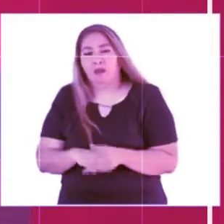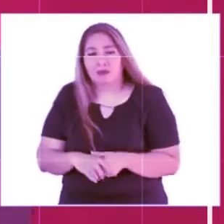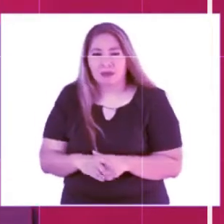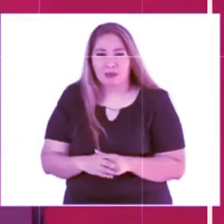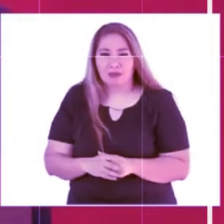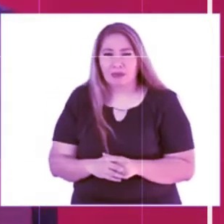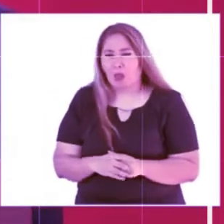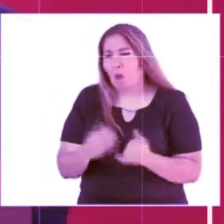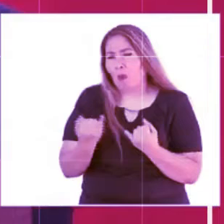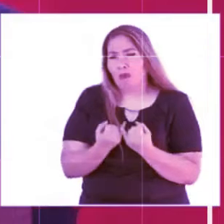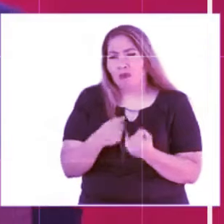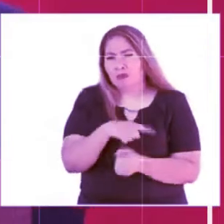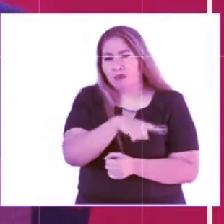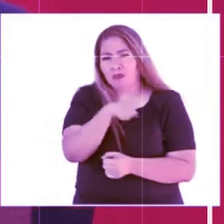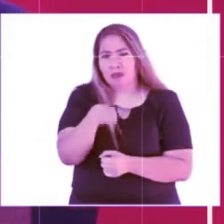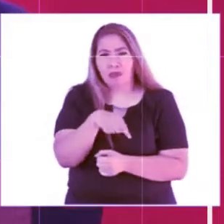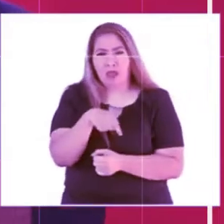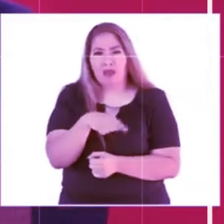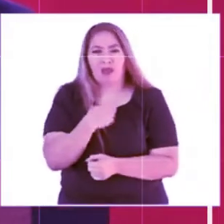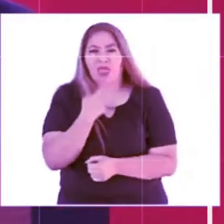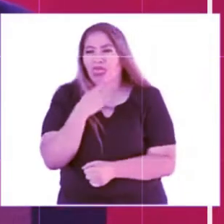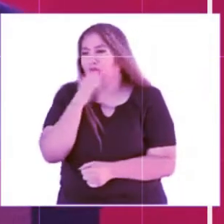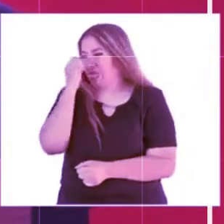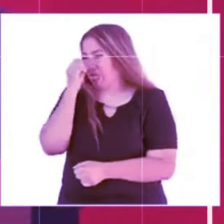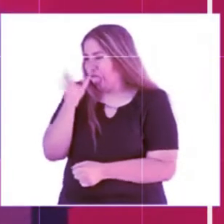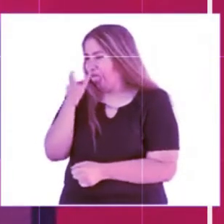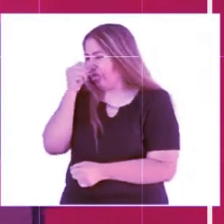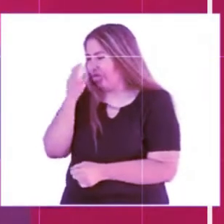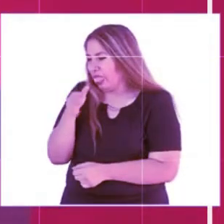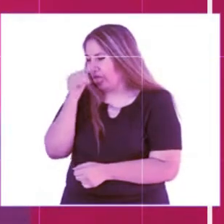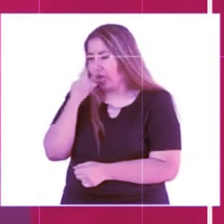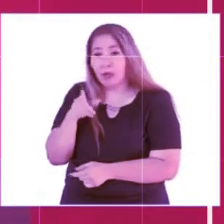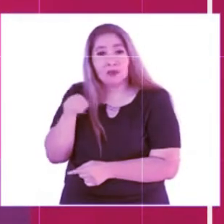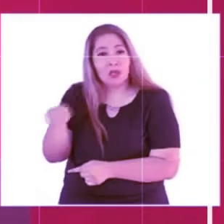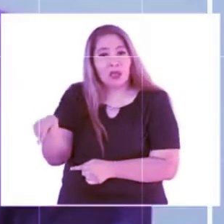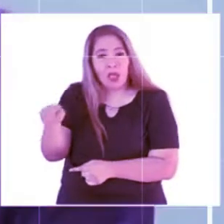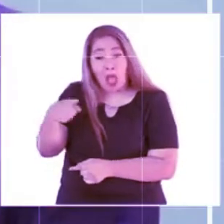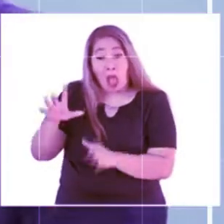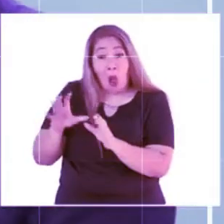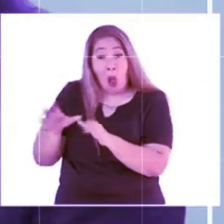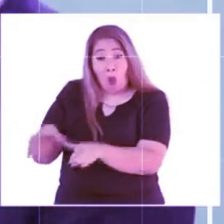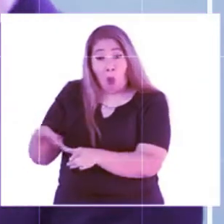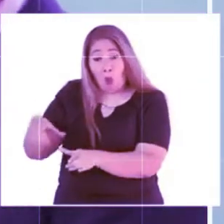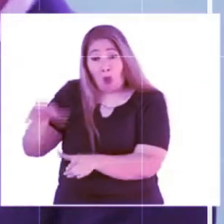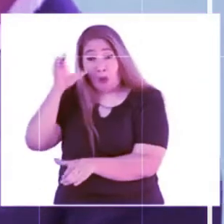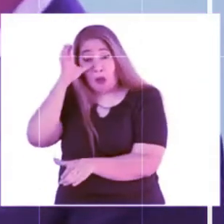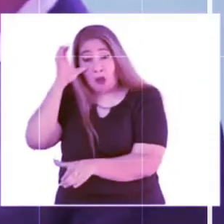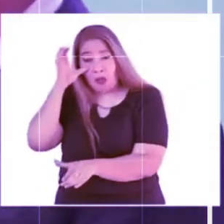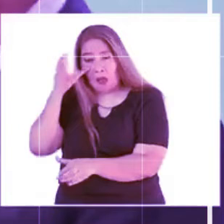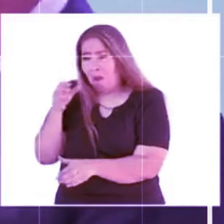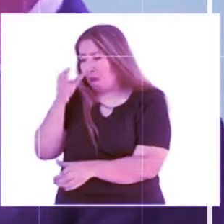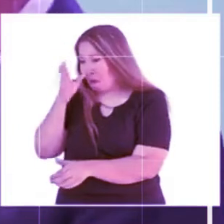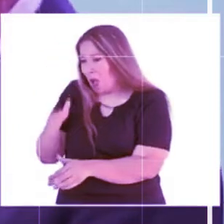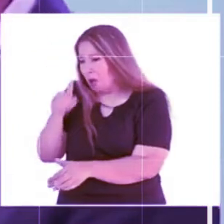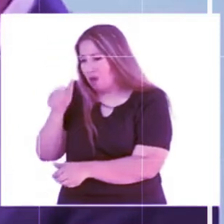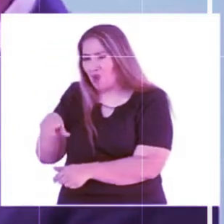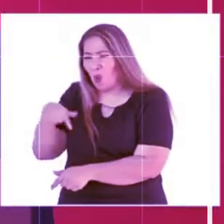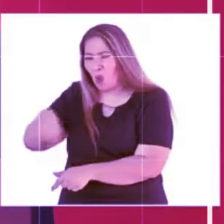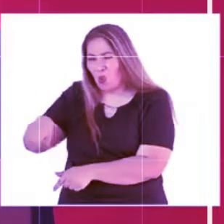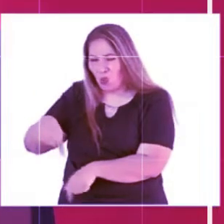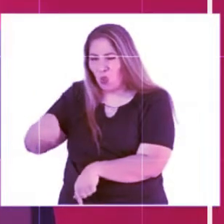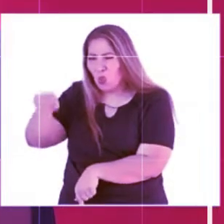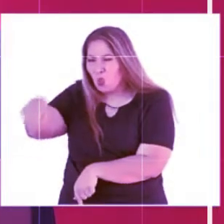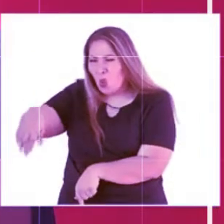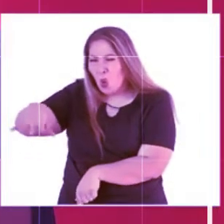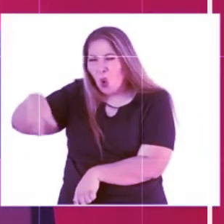También se les difamaba divulgando que pertenecían a una raza torpe,